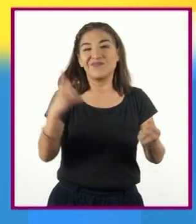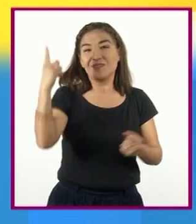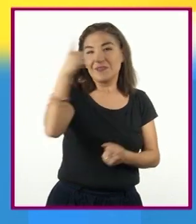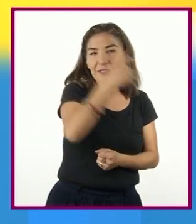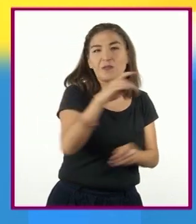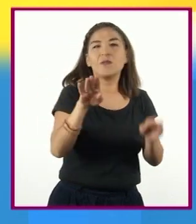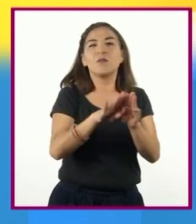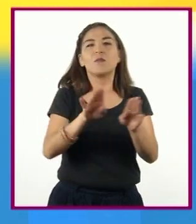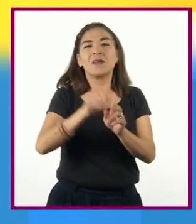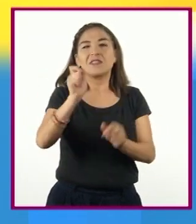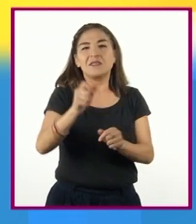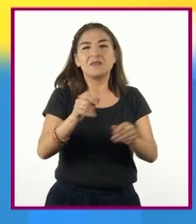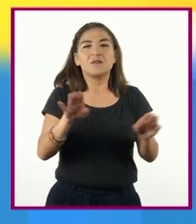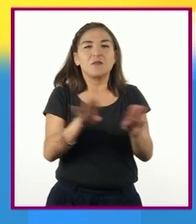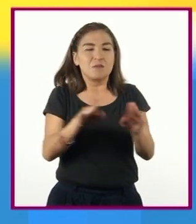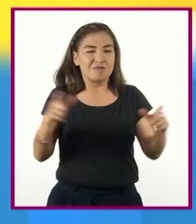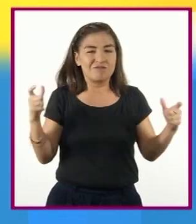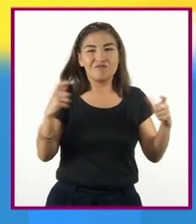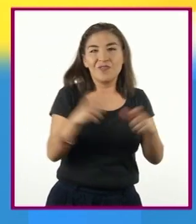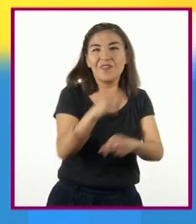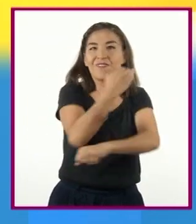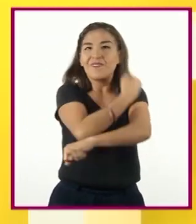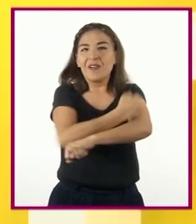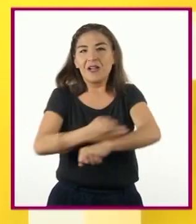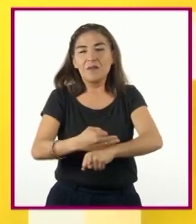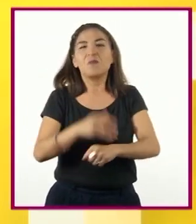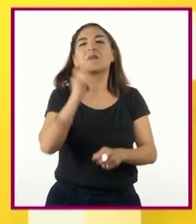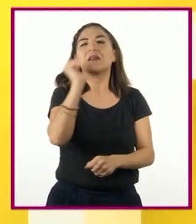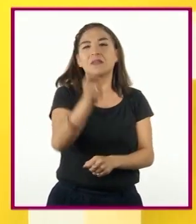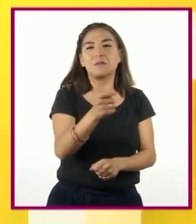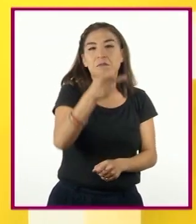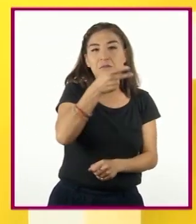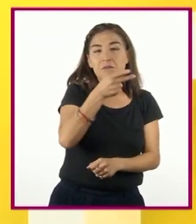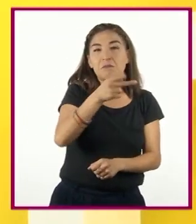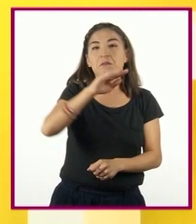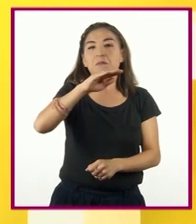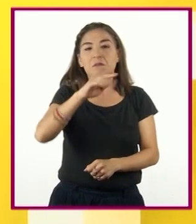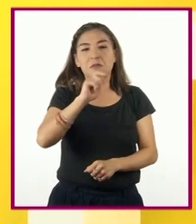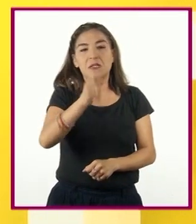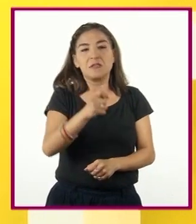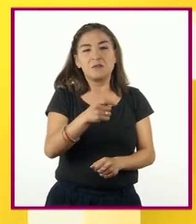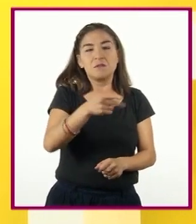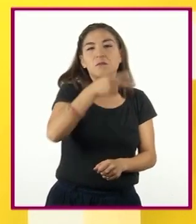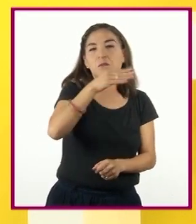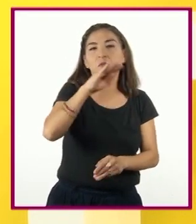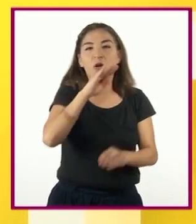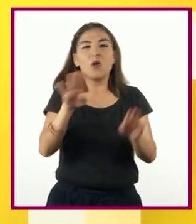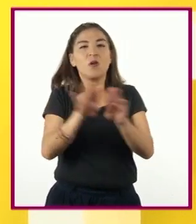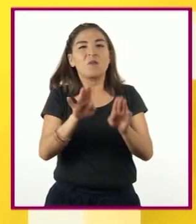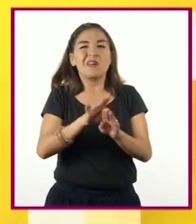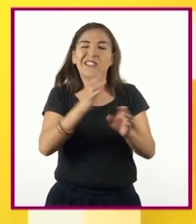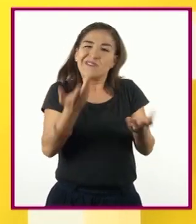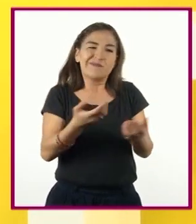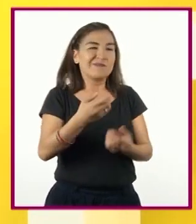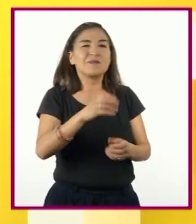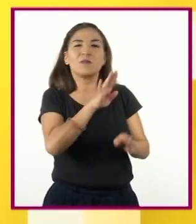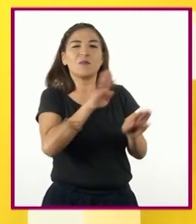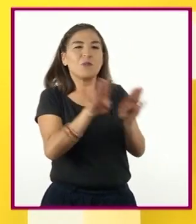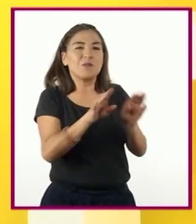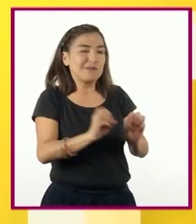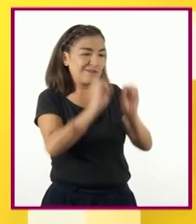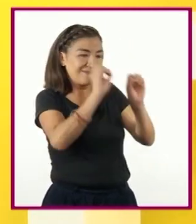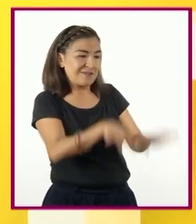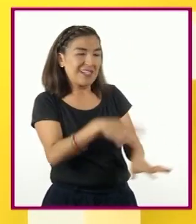darse la fragmentación familiar, porque uno de los padres o ambos dejan a los hijos para poder ganar dinero